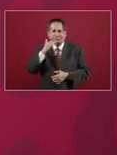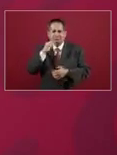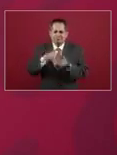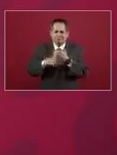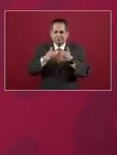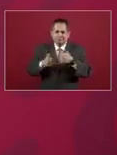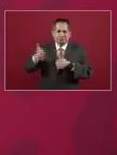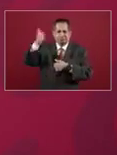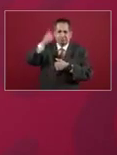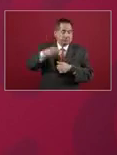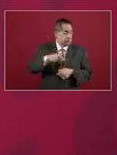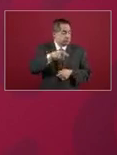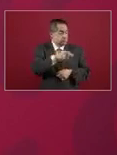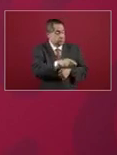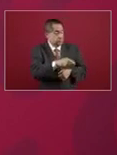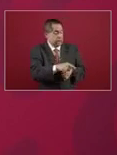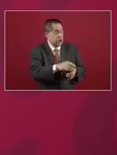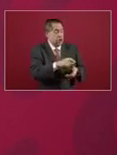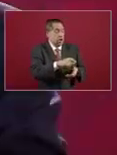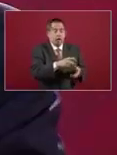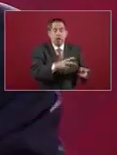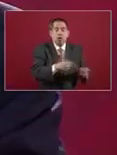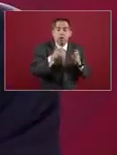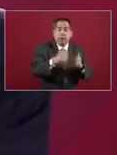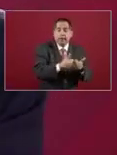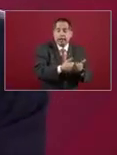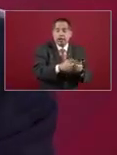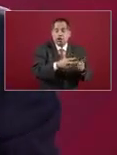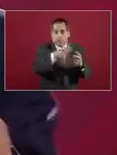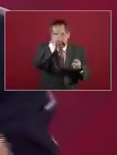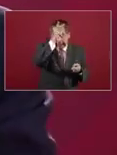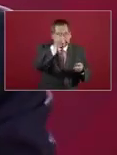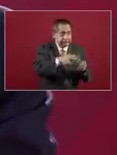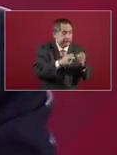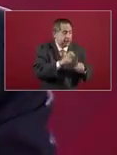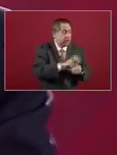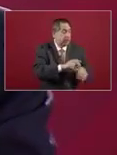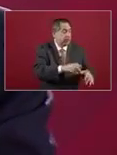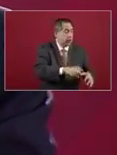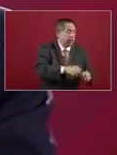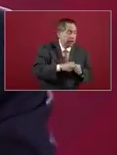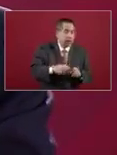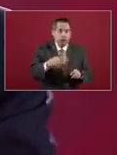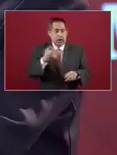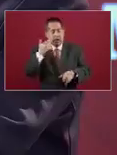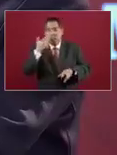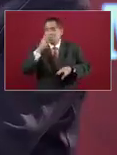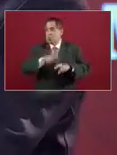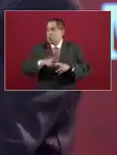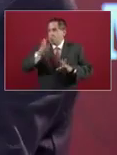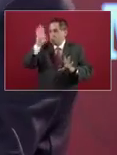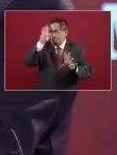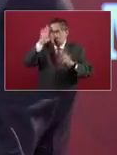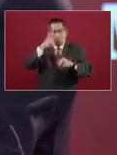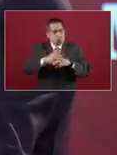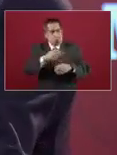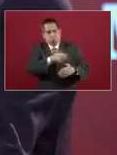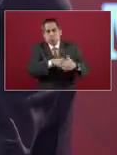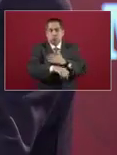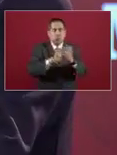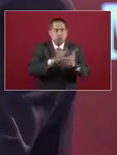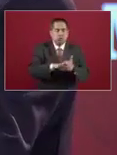el que se robaba un pavo, el que se robaba una gallina, el que se robaba una bolsa en el mercado. Y los grandes